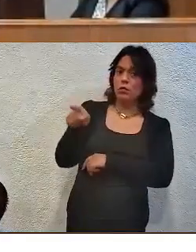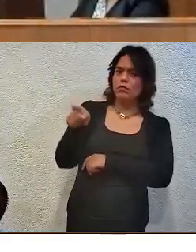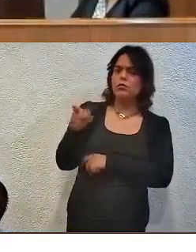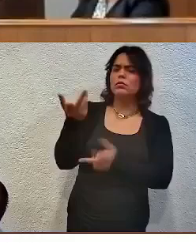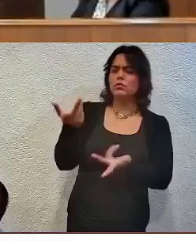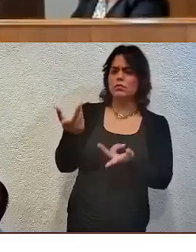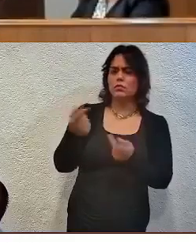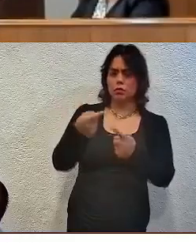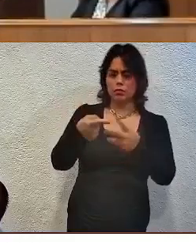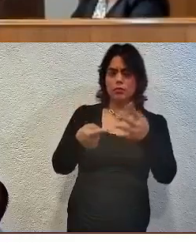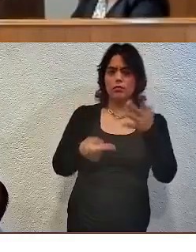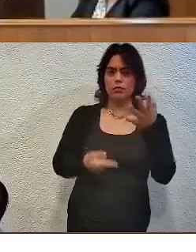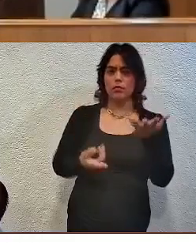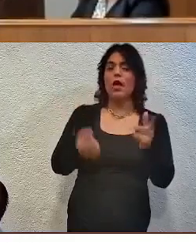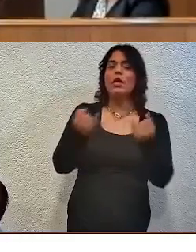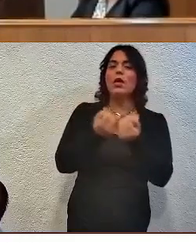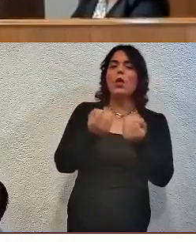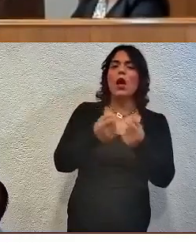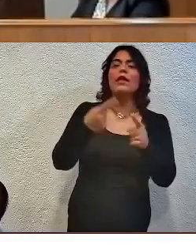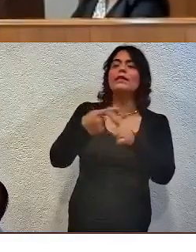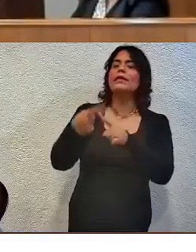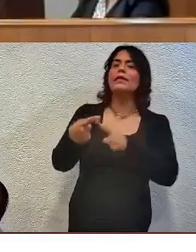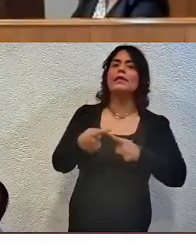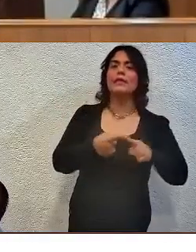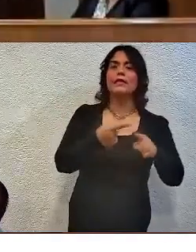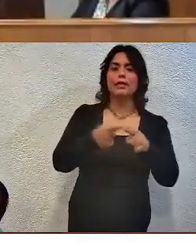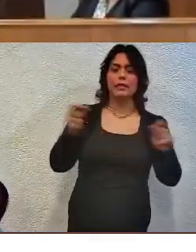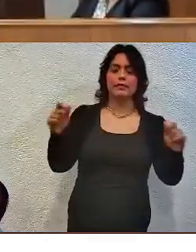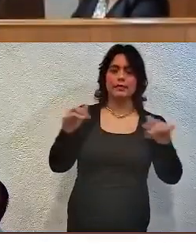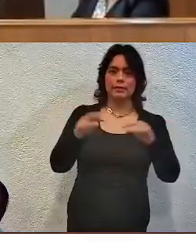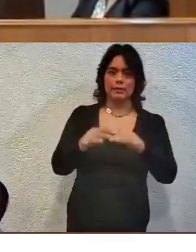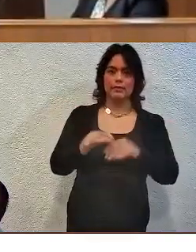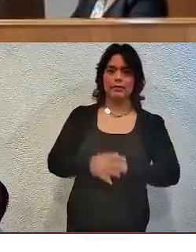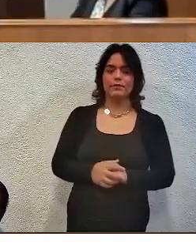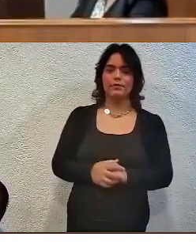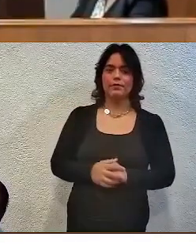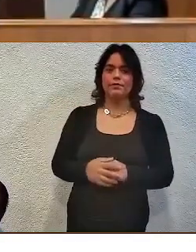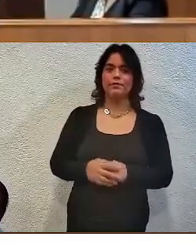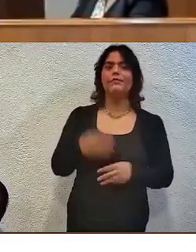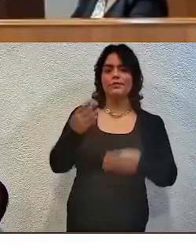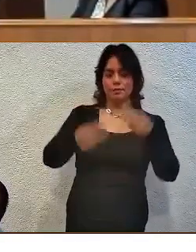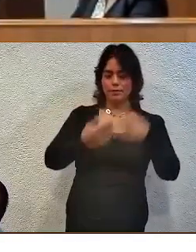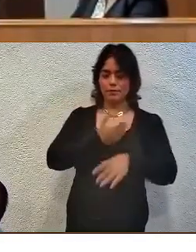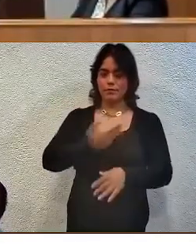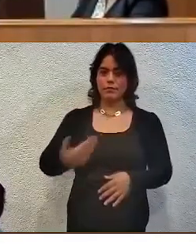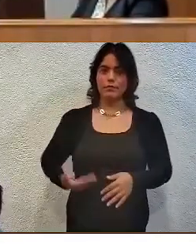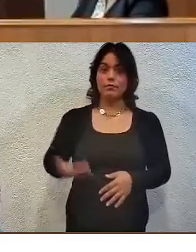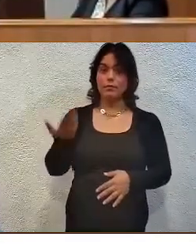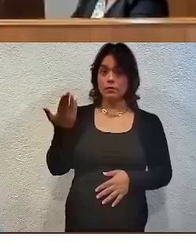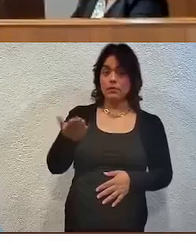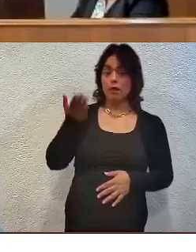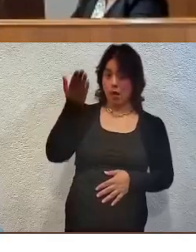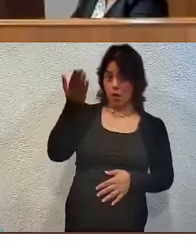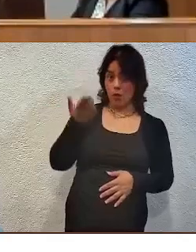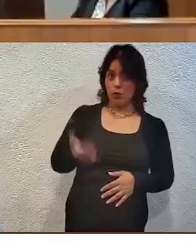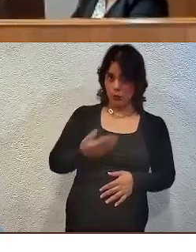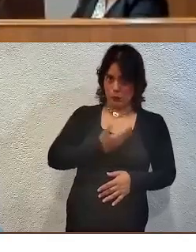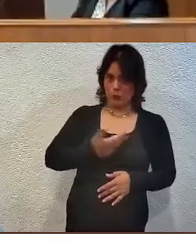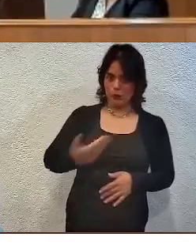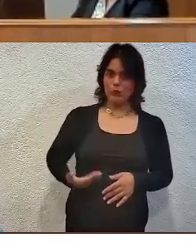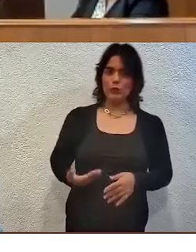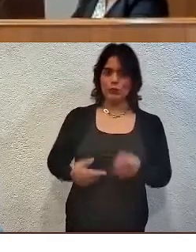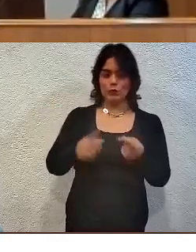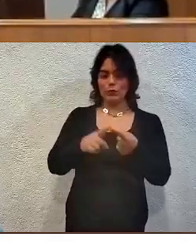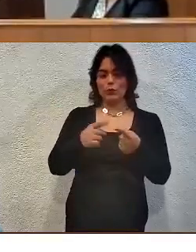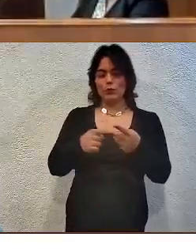verificar el quórum legal para sesionar válidamente. Magistrada Presidenta, hago constar que además de usted se encuentran en